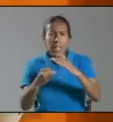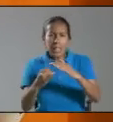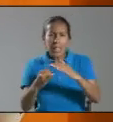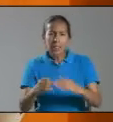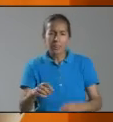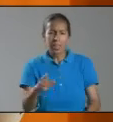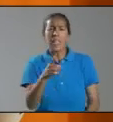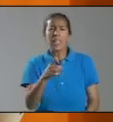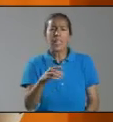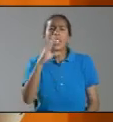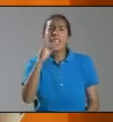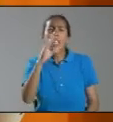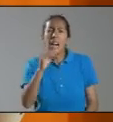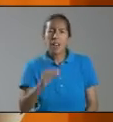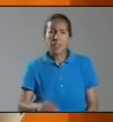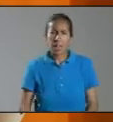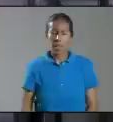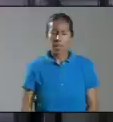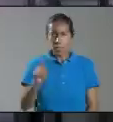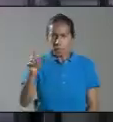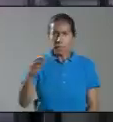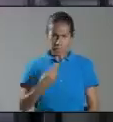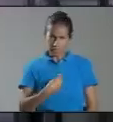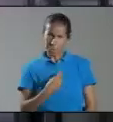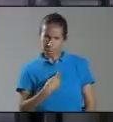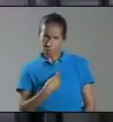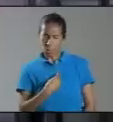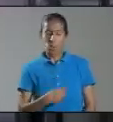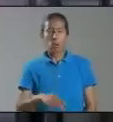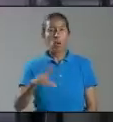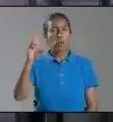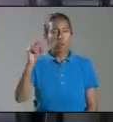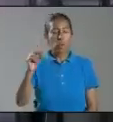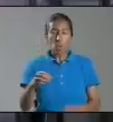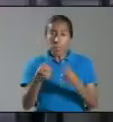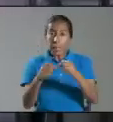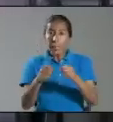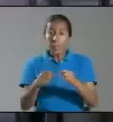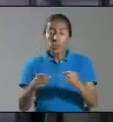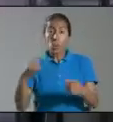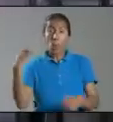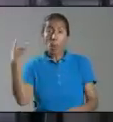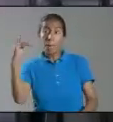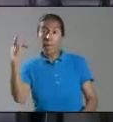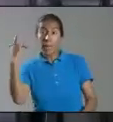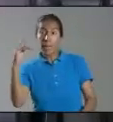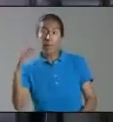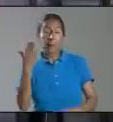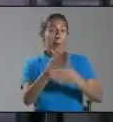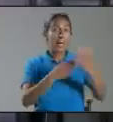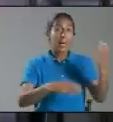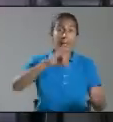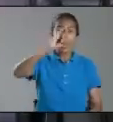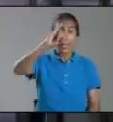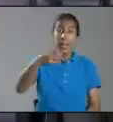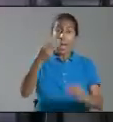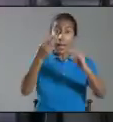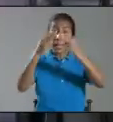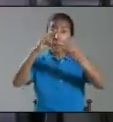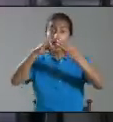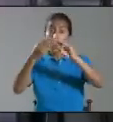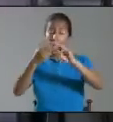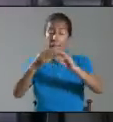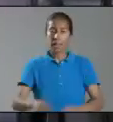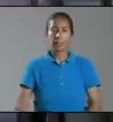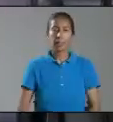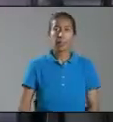¿De quién? Hizo el viaje, hermano, hasta Jerusalén para ir a averiguar quién era. Y los religiosos le dijeron que si ellos le